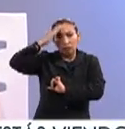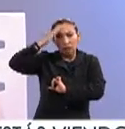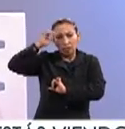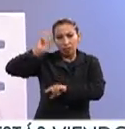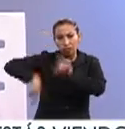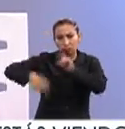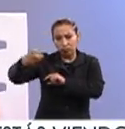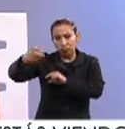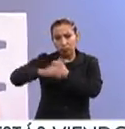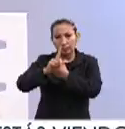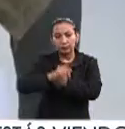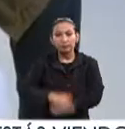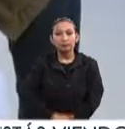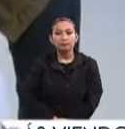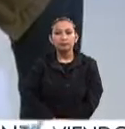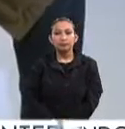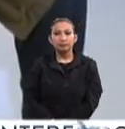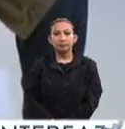la combaten.